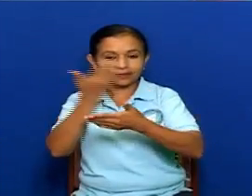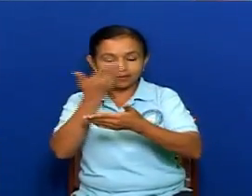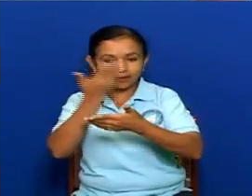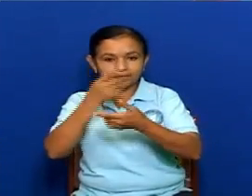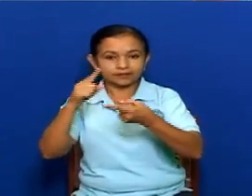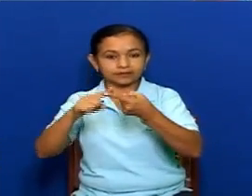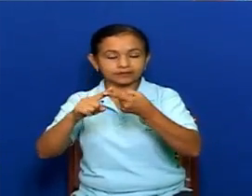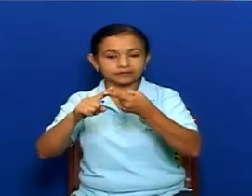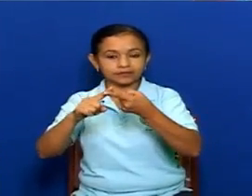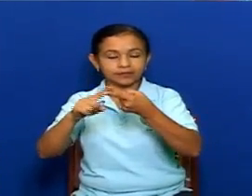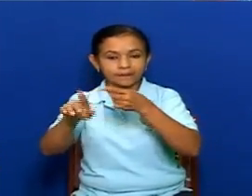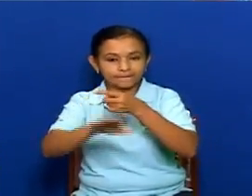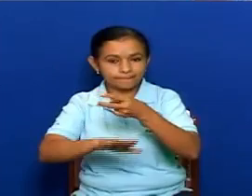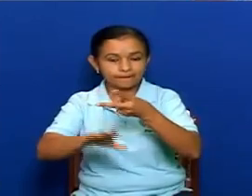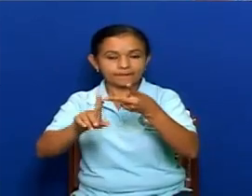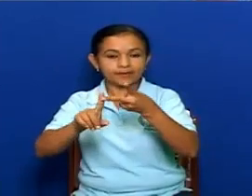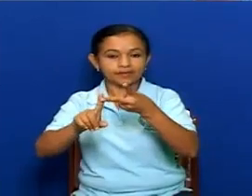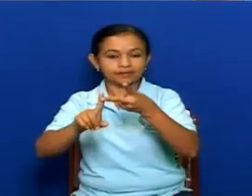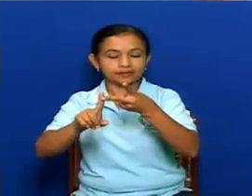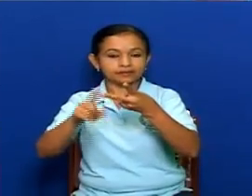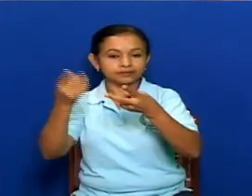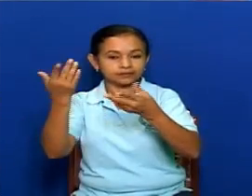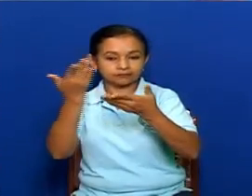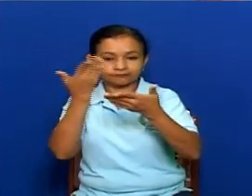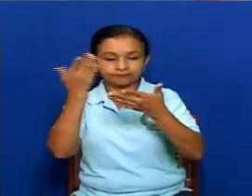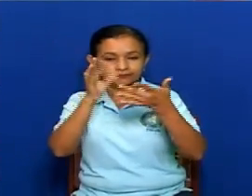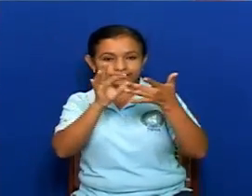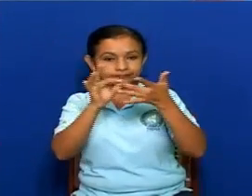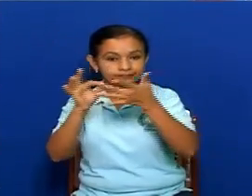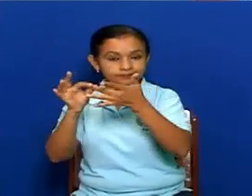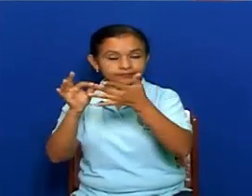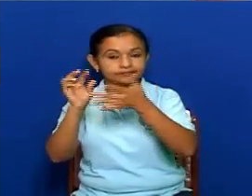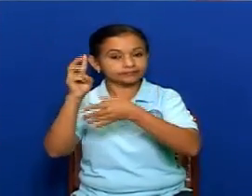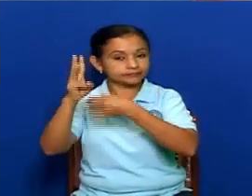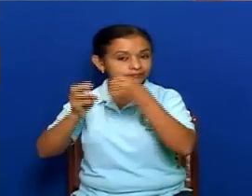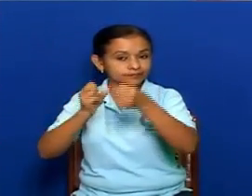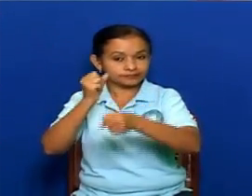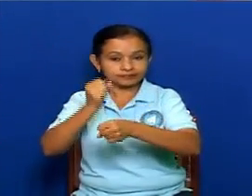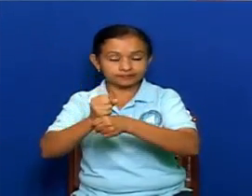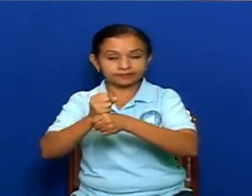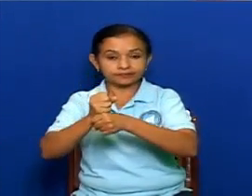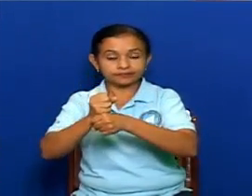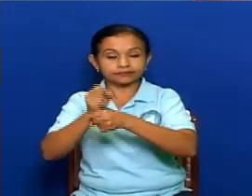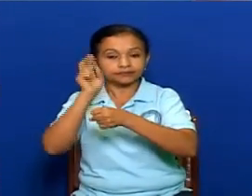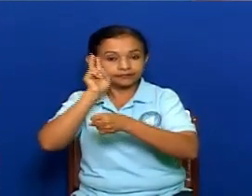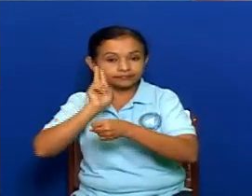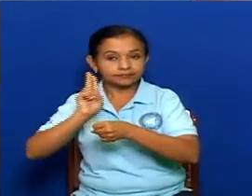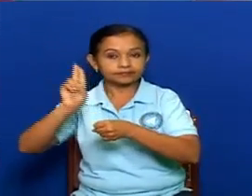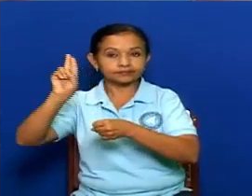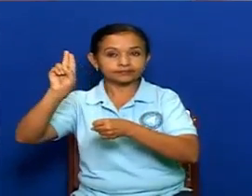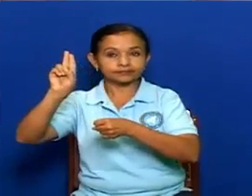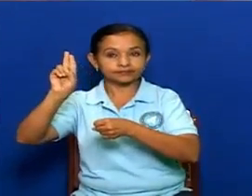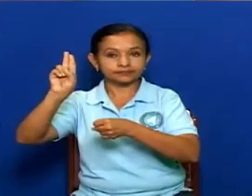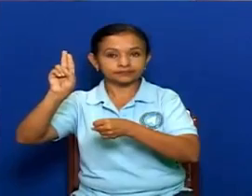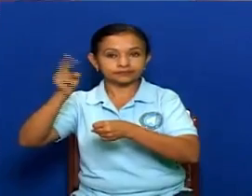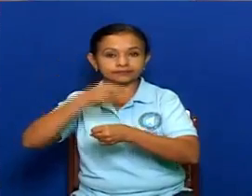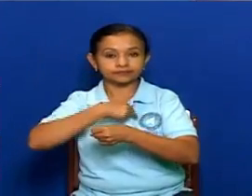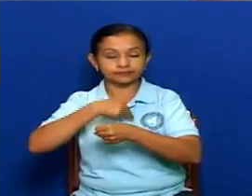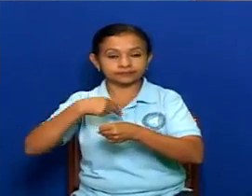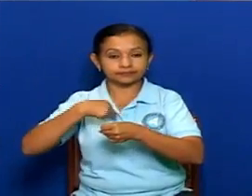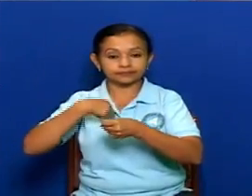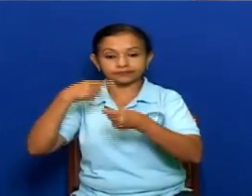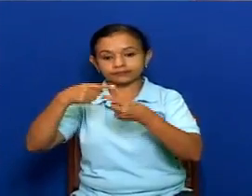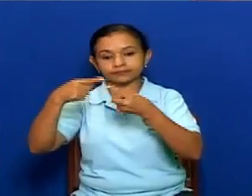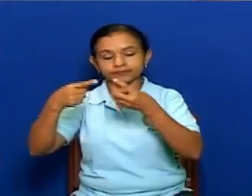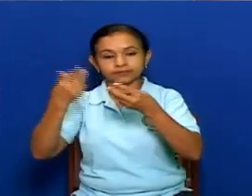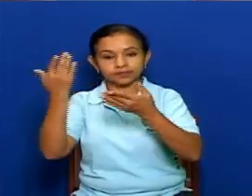primaria, ciclo básico, bachiller, profesional o tercer año de una universidad en la cual ya vos podés ser un técnico